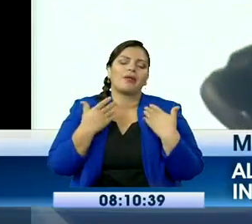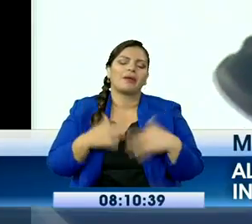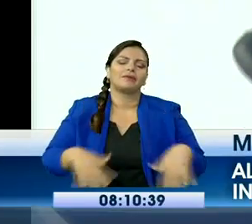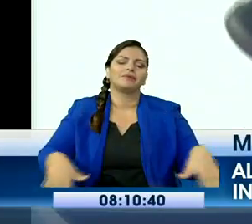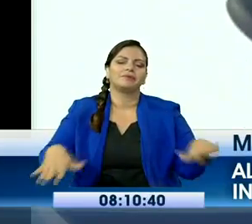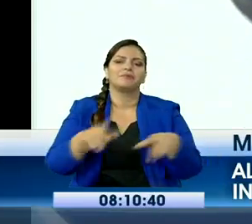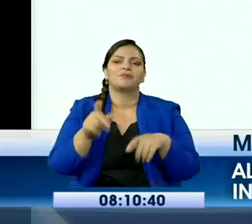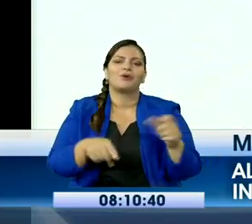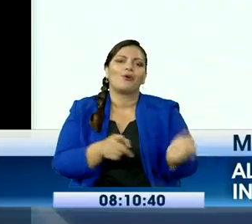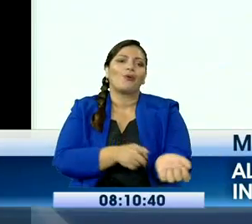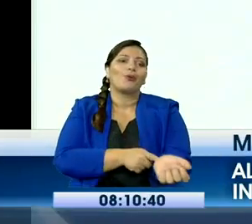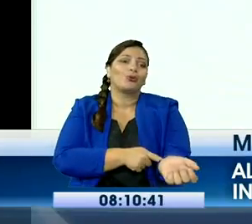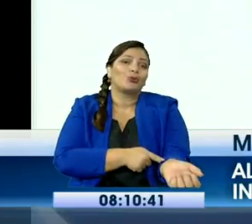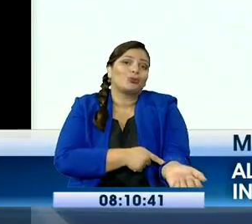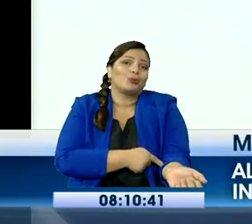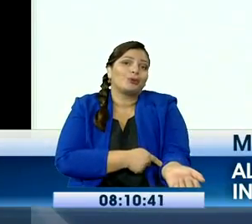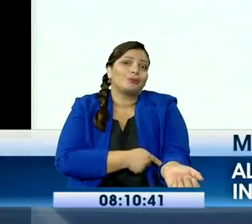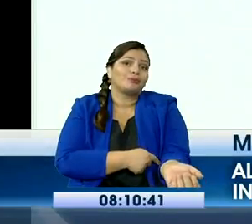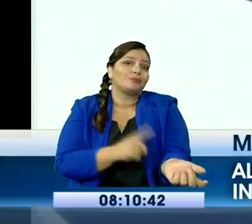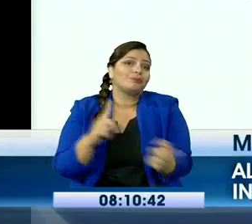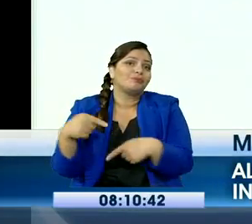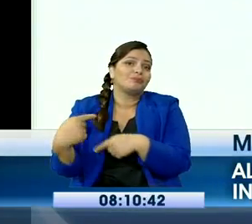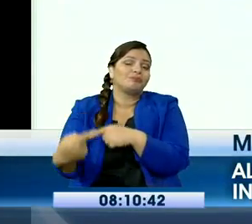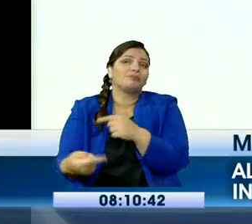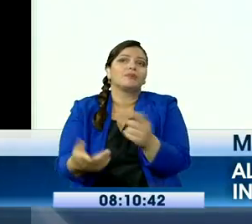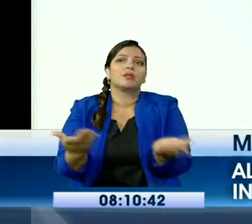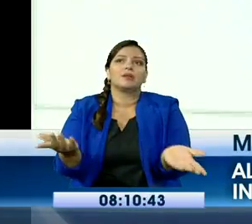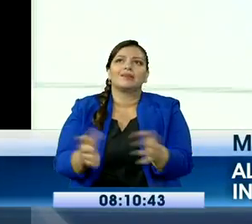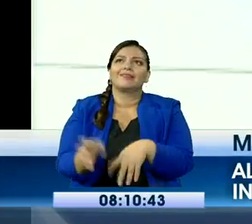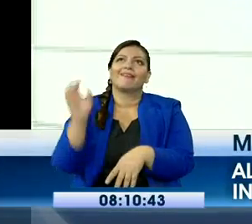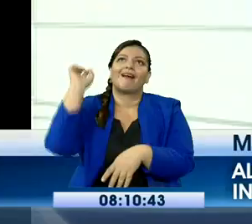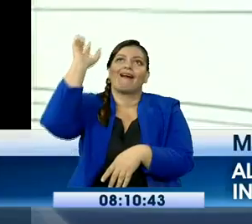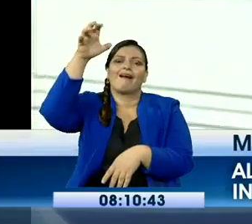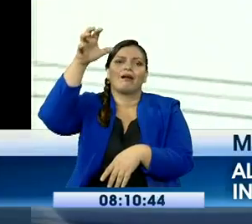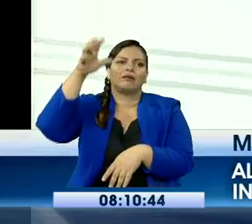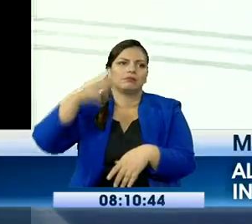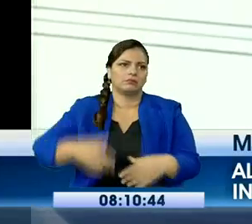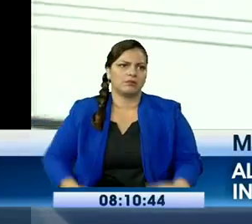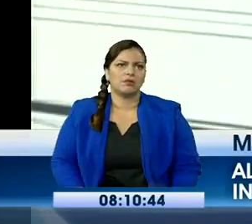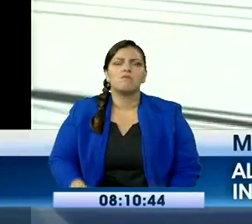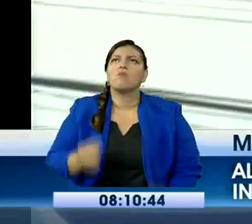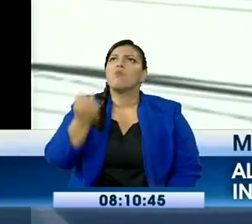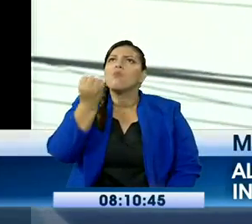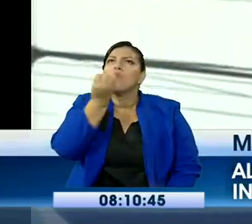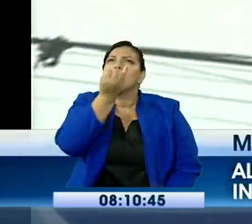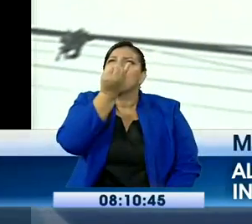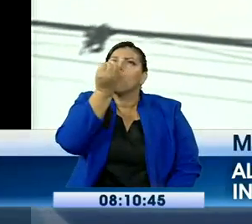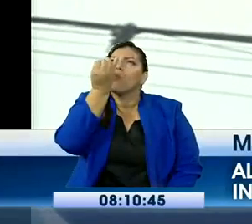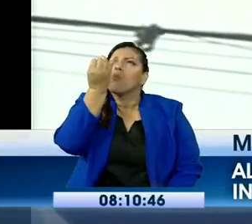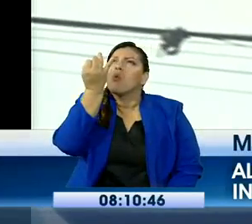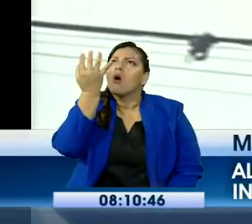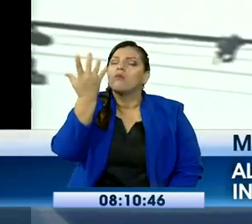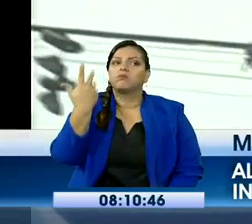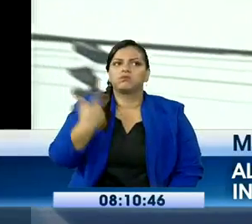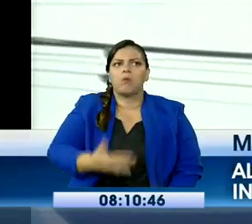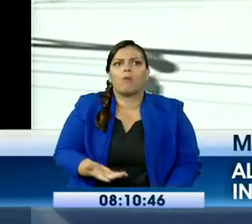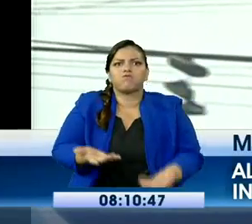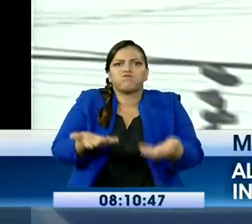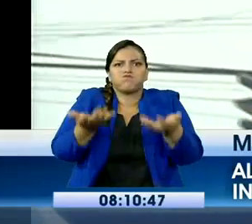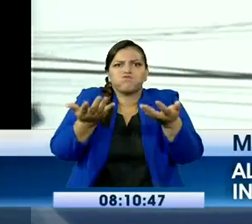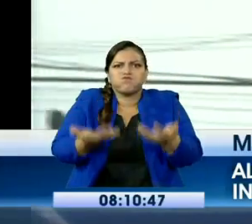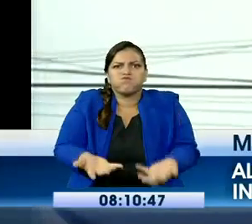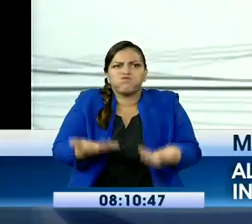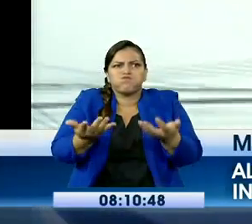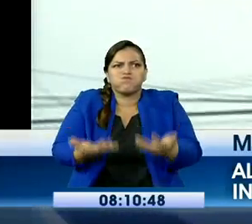común, llama la atención, que en su momento es bonito, pero ya a la larga, ante muchos zapatos colgando sobre cables de tendido